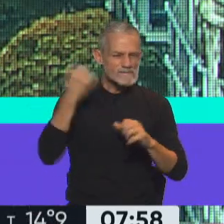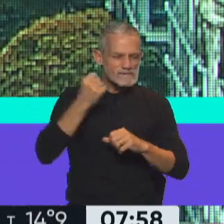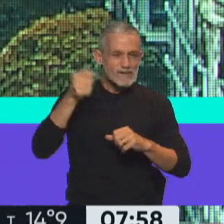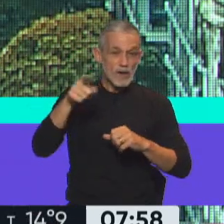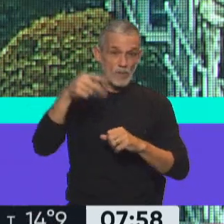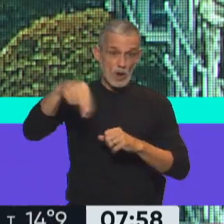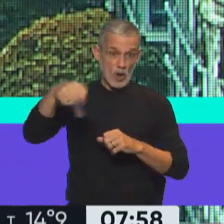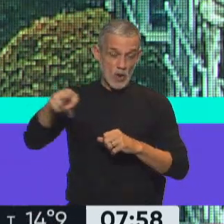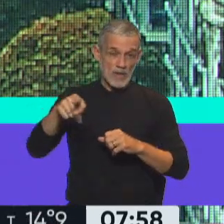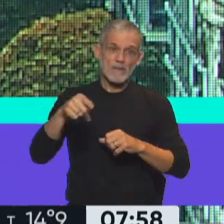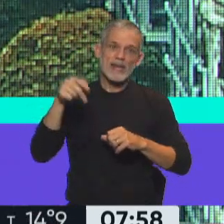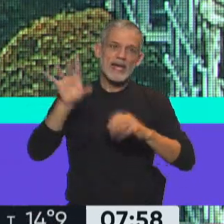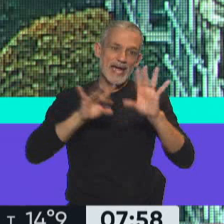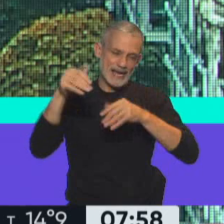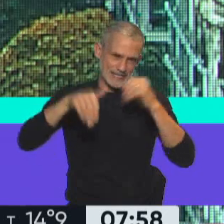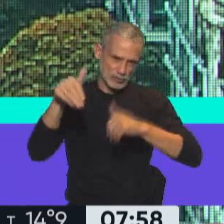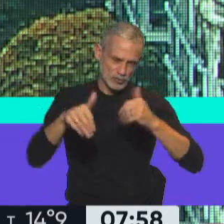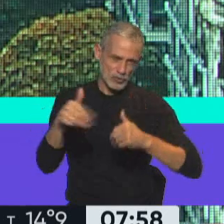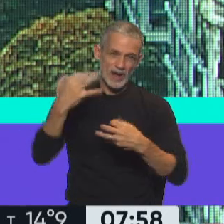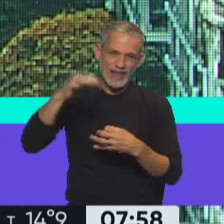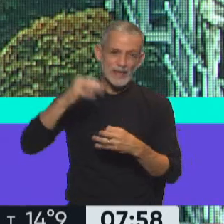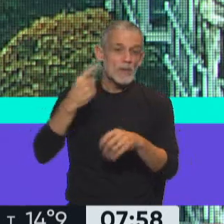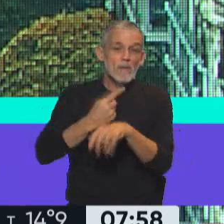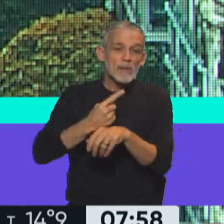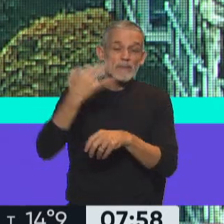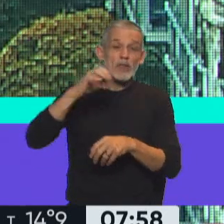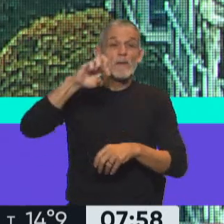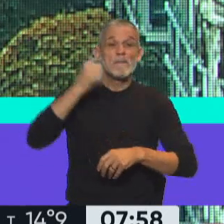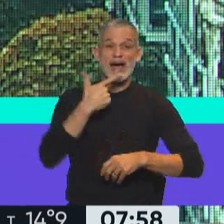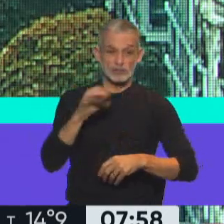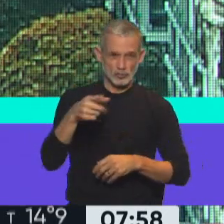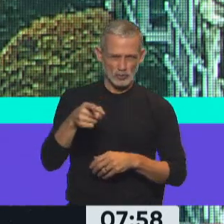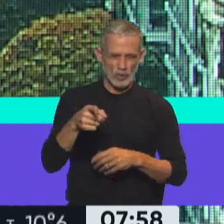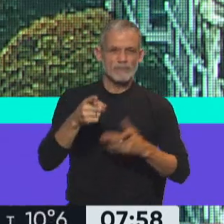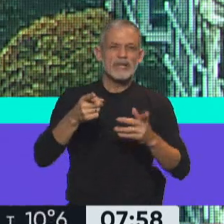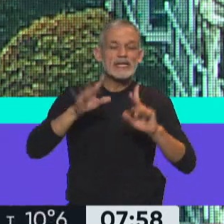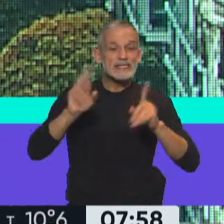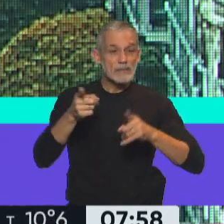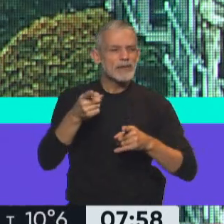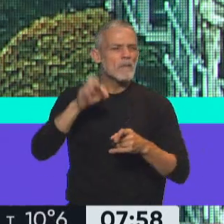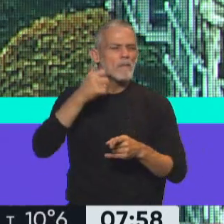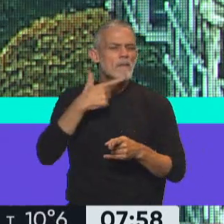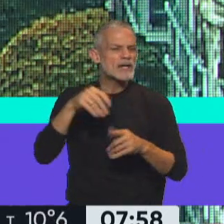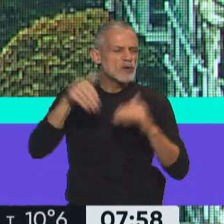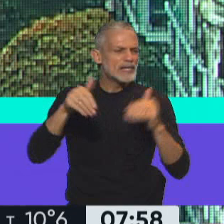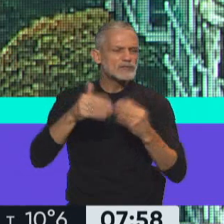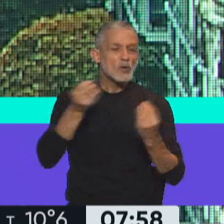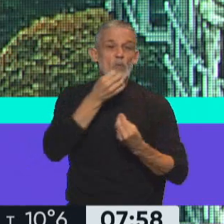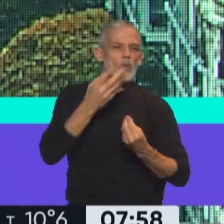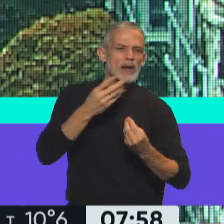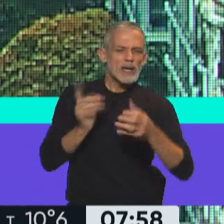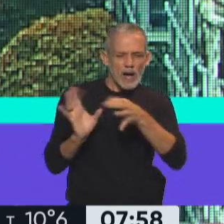del mes de noviembre pero bueno primero hay que pasar la instancia de las pasos también sabemos a propósito de las paso que cualquier